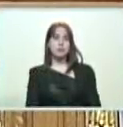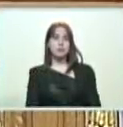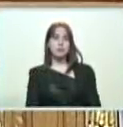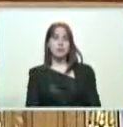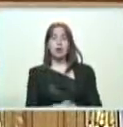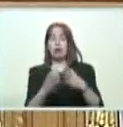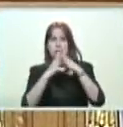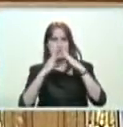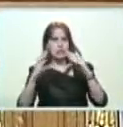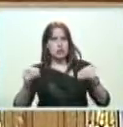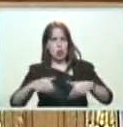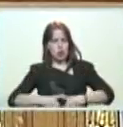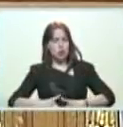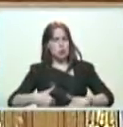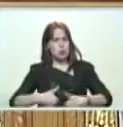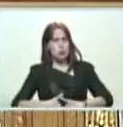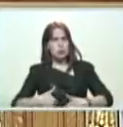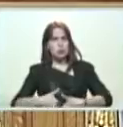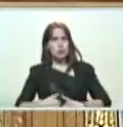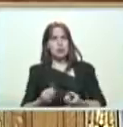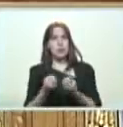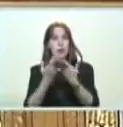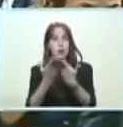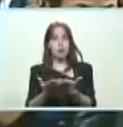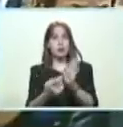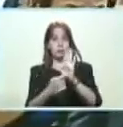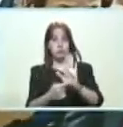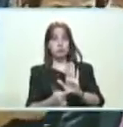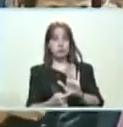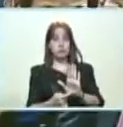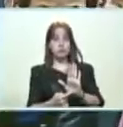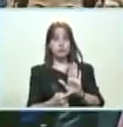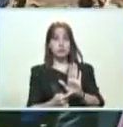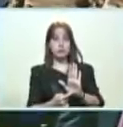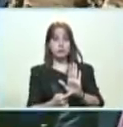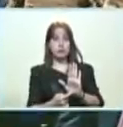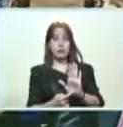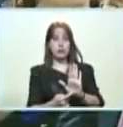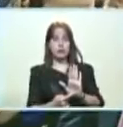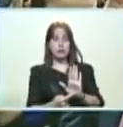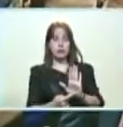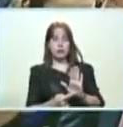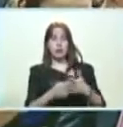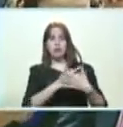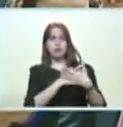toda la lucha que estamos dando desde esta constituyente popular,